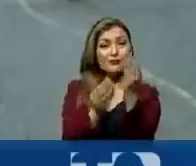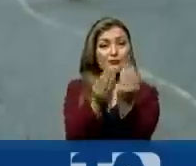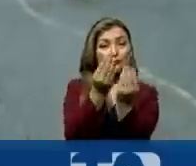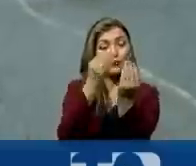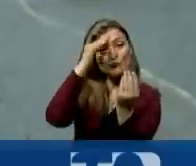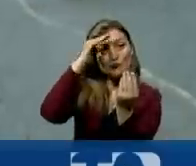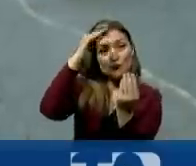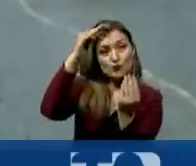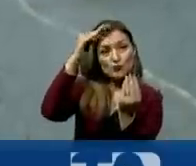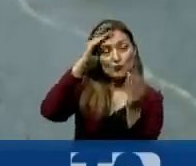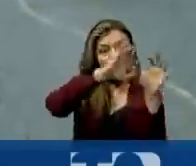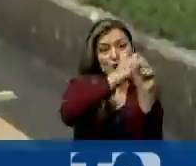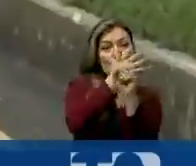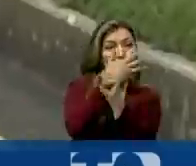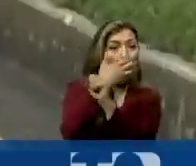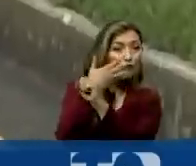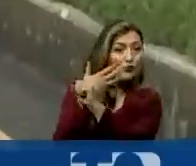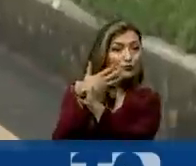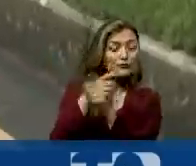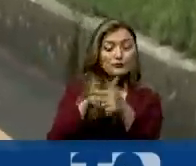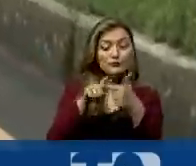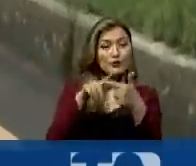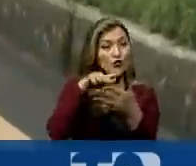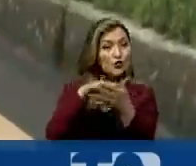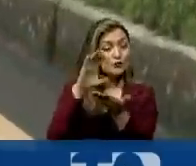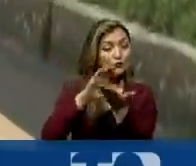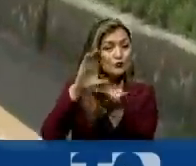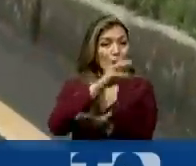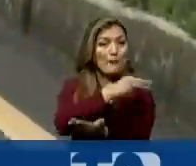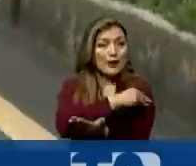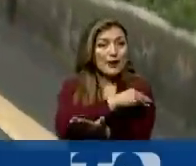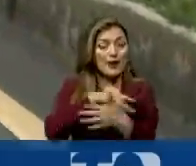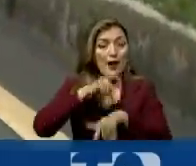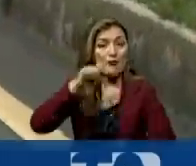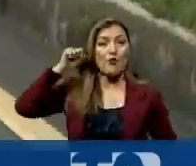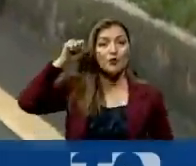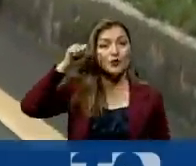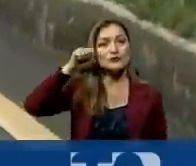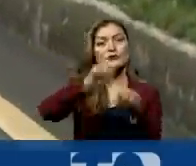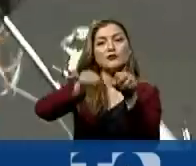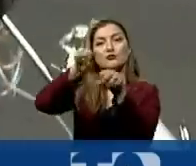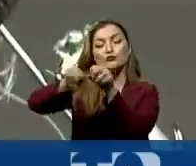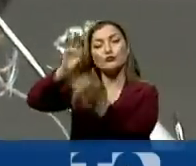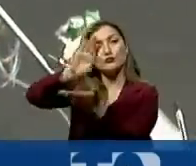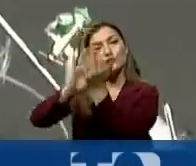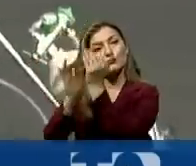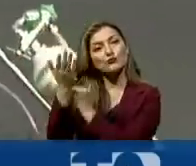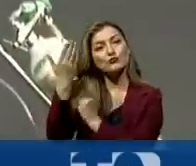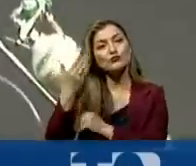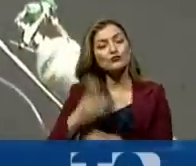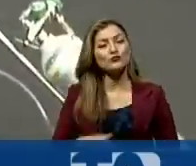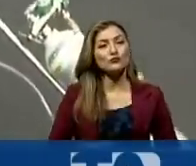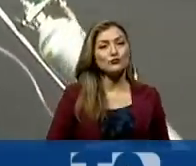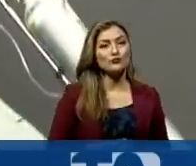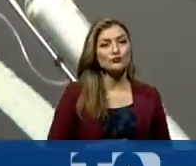que estuvieron retenidos estudiantes del colegio mejía también haciendo actos en el centro histórico esto es una decisión